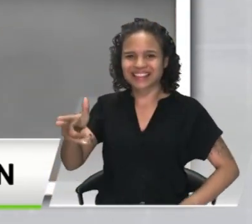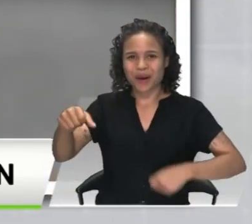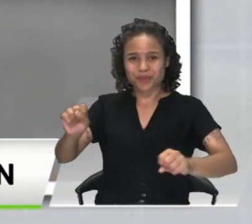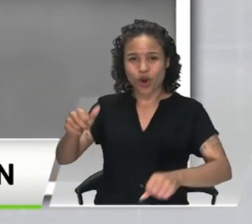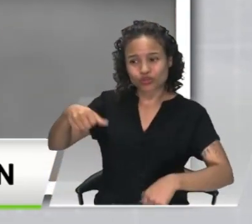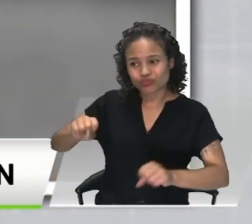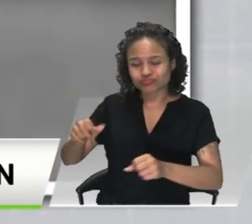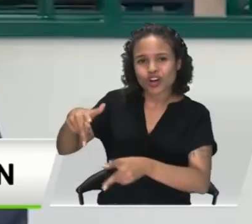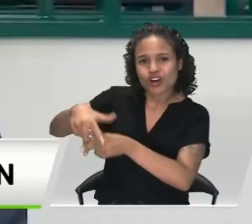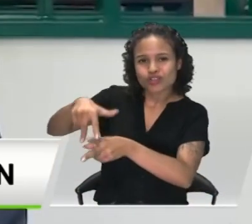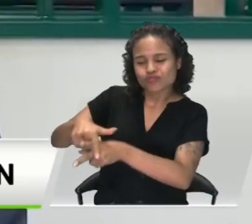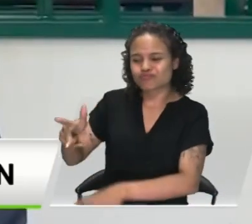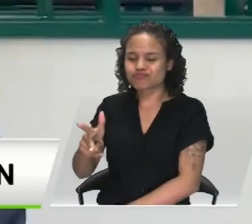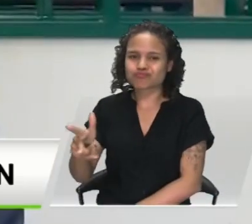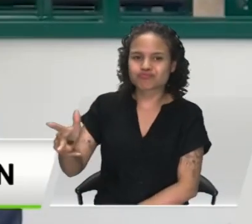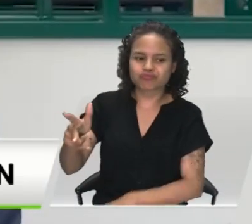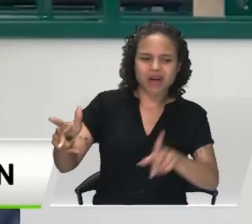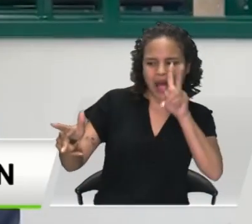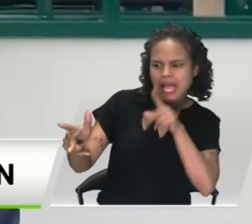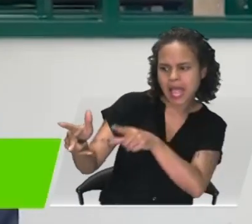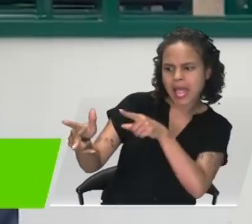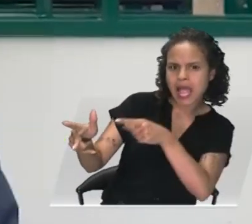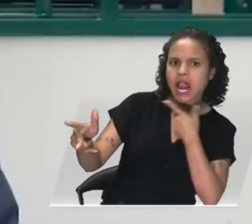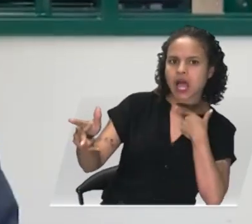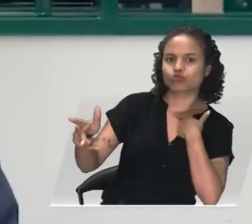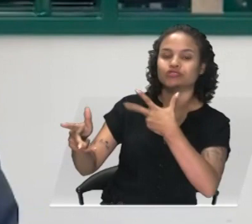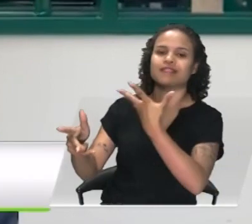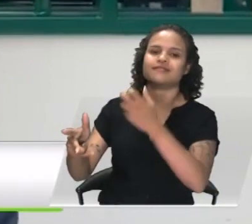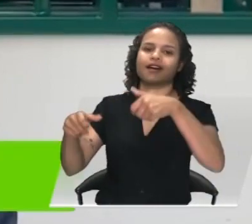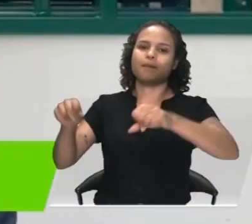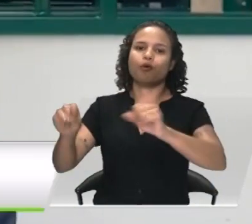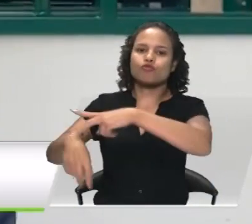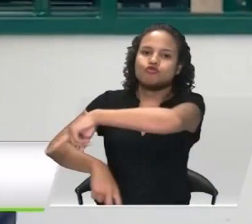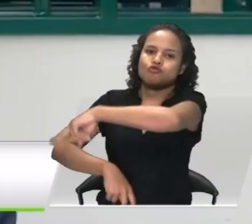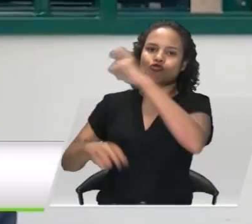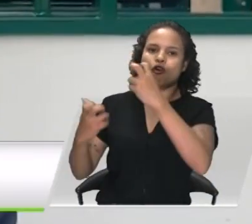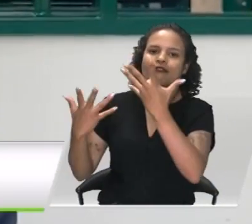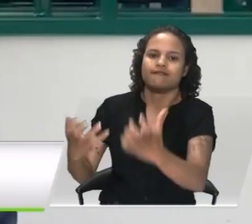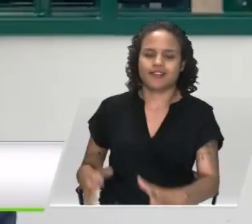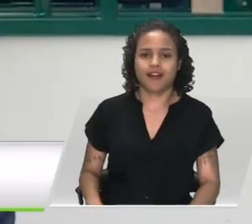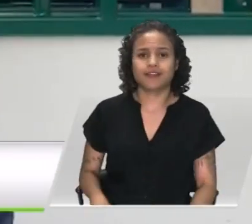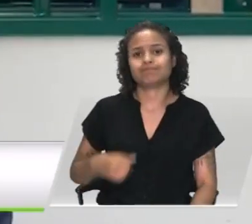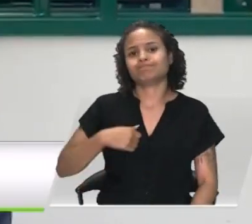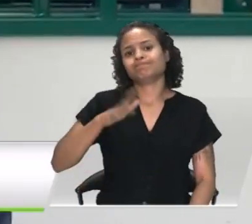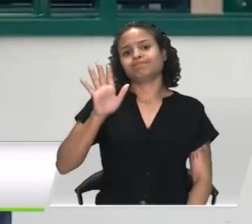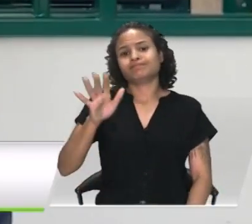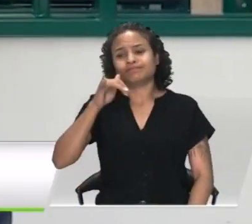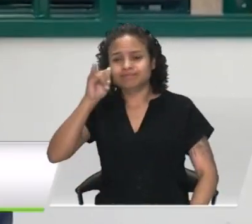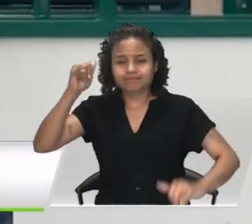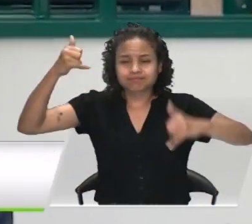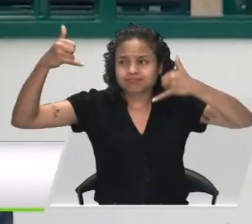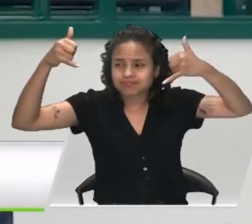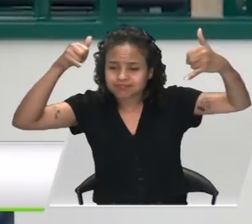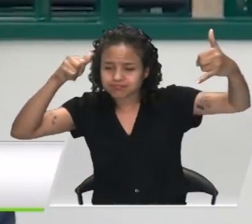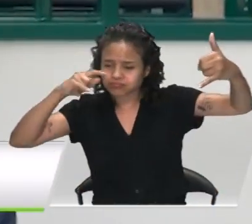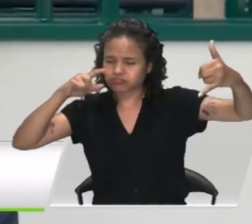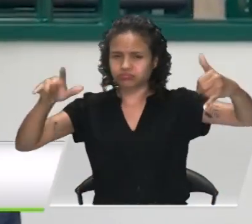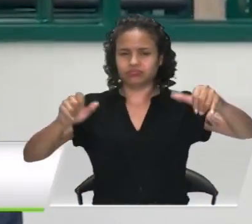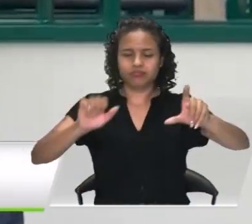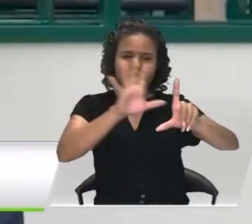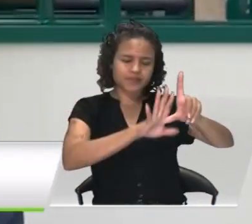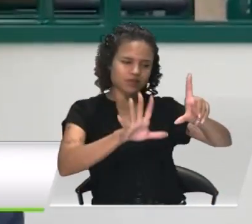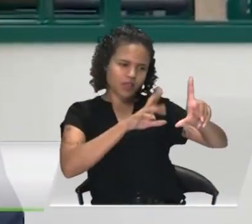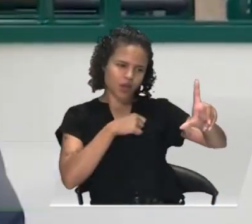se encontraba este joven. La hipótesis más fuerte hasta el momento, de acuerdo a los indicios y a las cámaras que se encuentran ubicadas en el